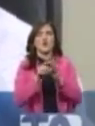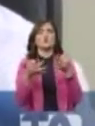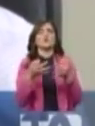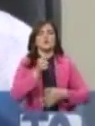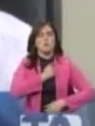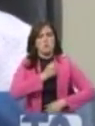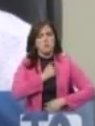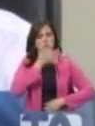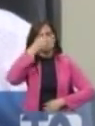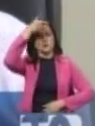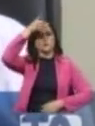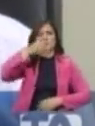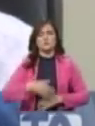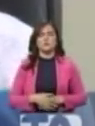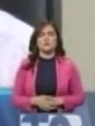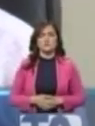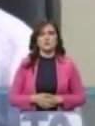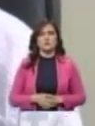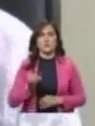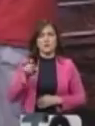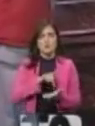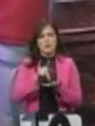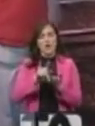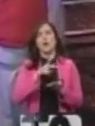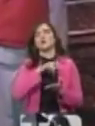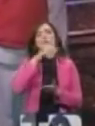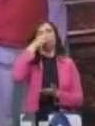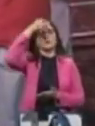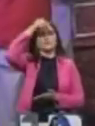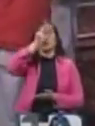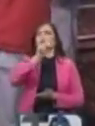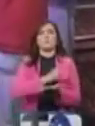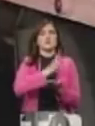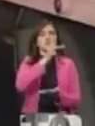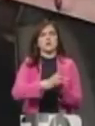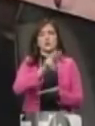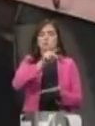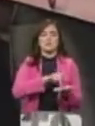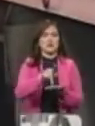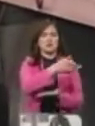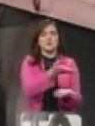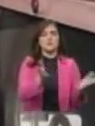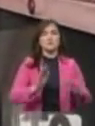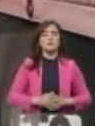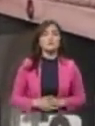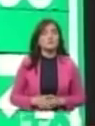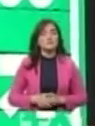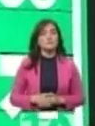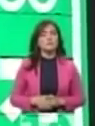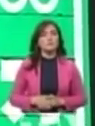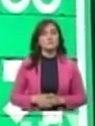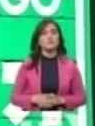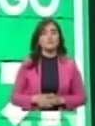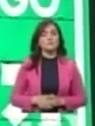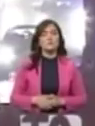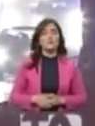justicia le corresponden a la provincia de Santo Domingo. Lo que exigen los usuarios de esta, una de las vías más transitadas y